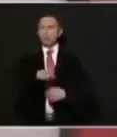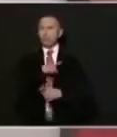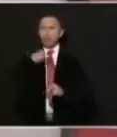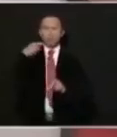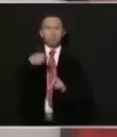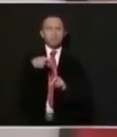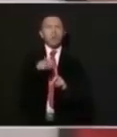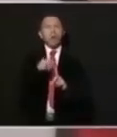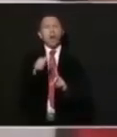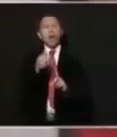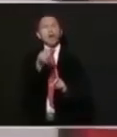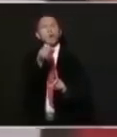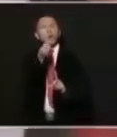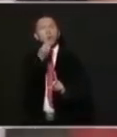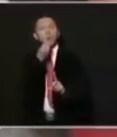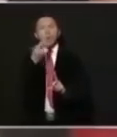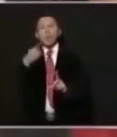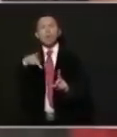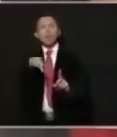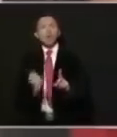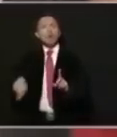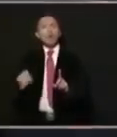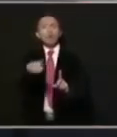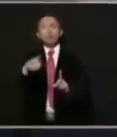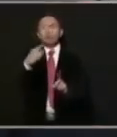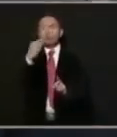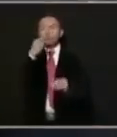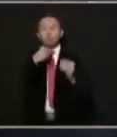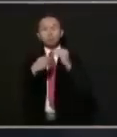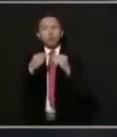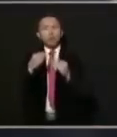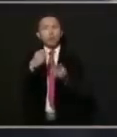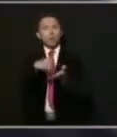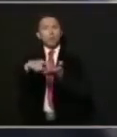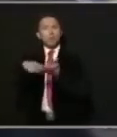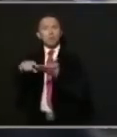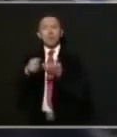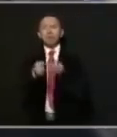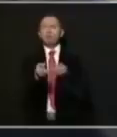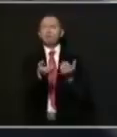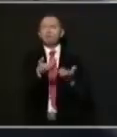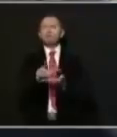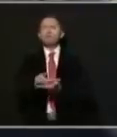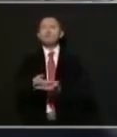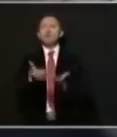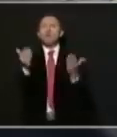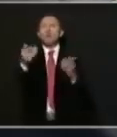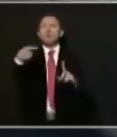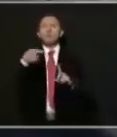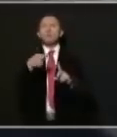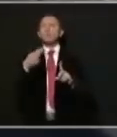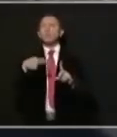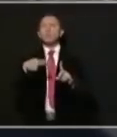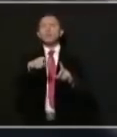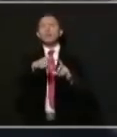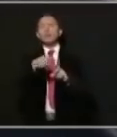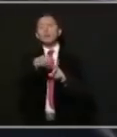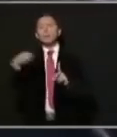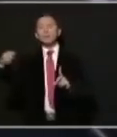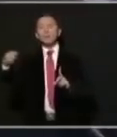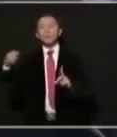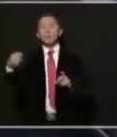de consumo popular. Se llamará Seguridad Alimentaria